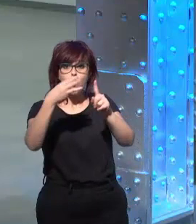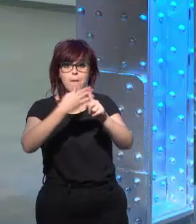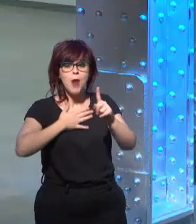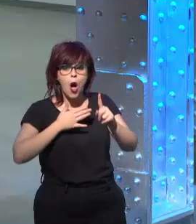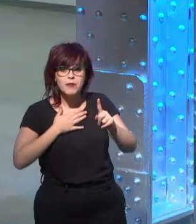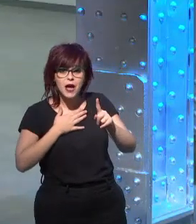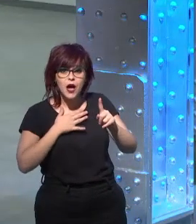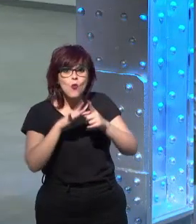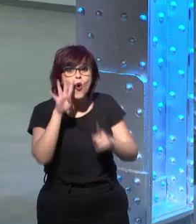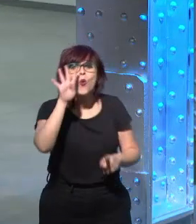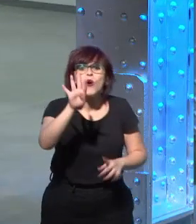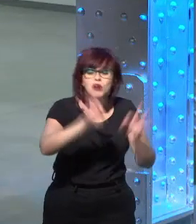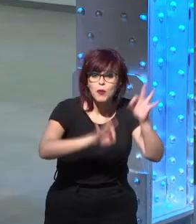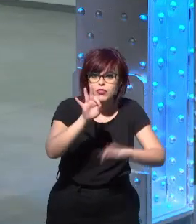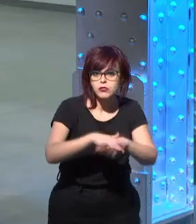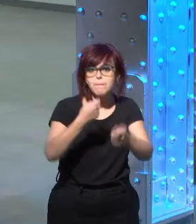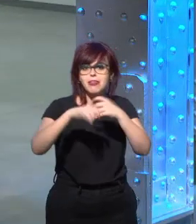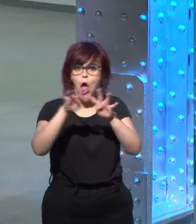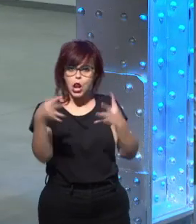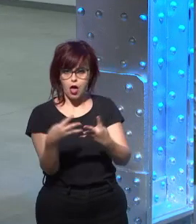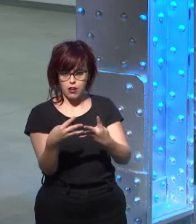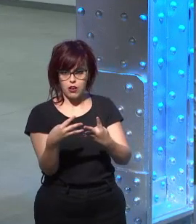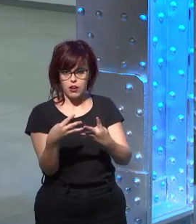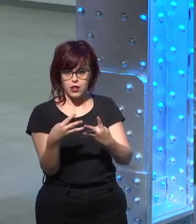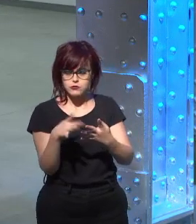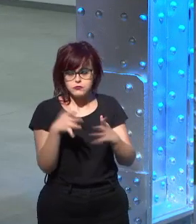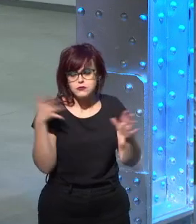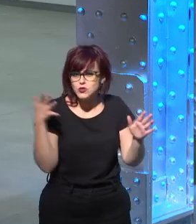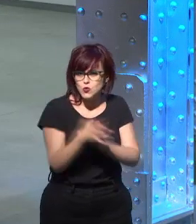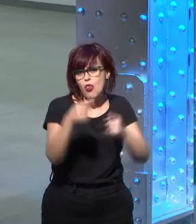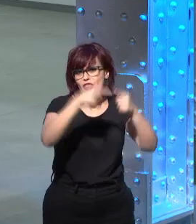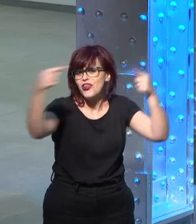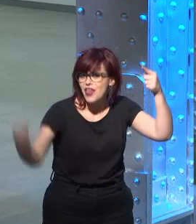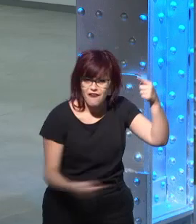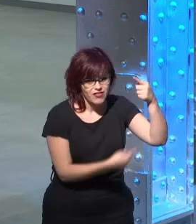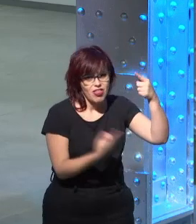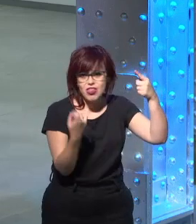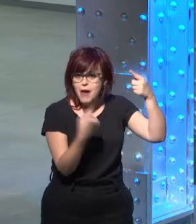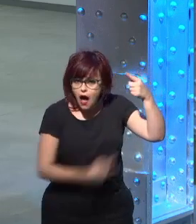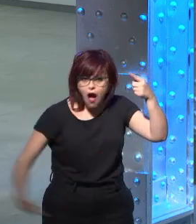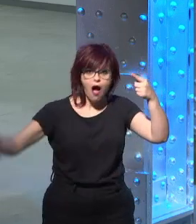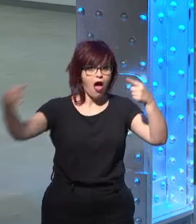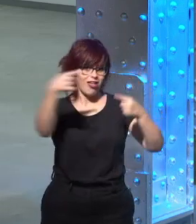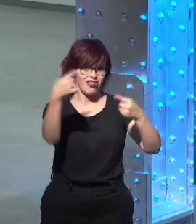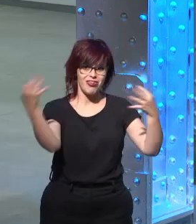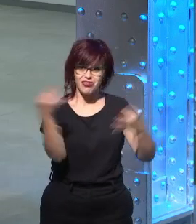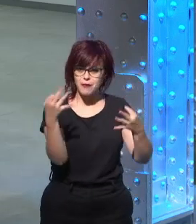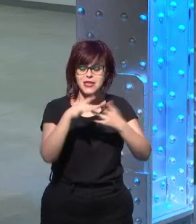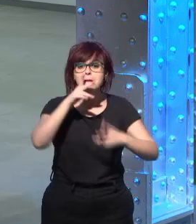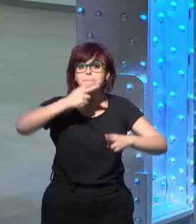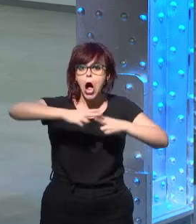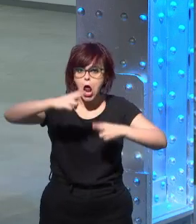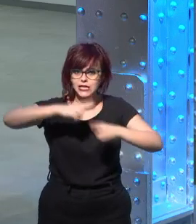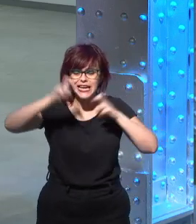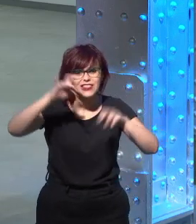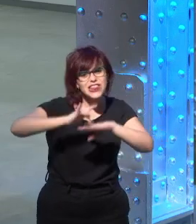propia, un 4% venden online. Tenemos un déficit enorme que hay que superar, y la política en